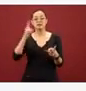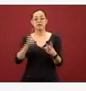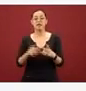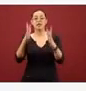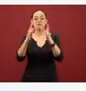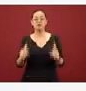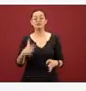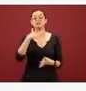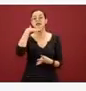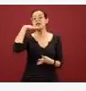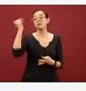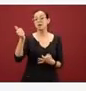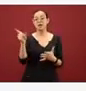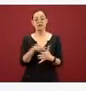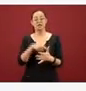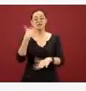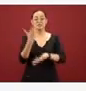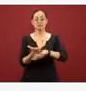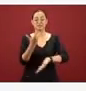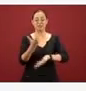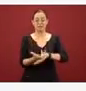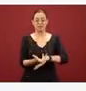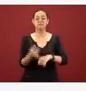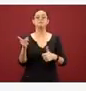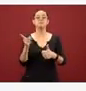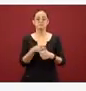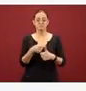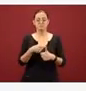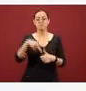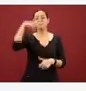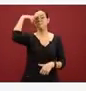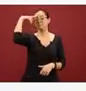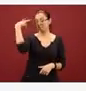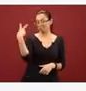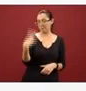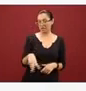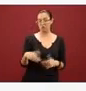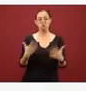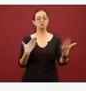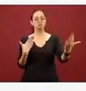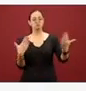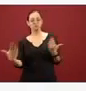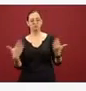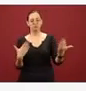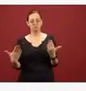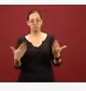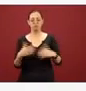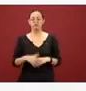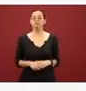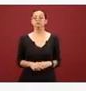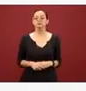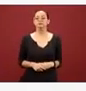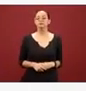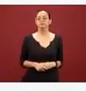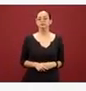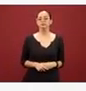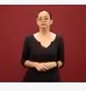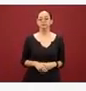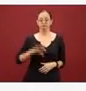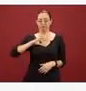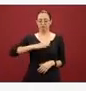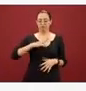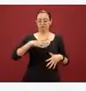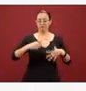Alemania, Estados Unidos y también está México, con quien vamos a comparar. Una curva epidémica, como hemos dicho, puede